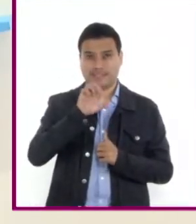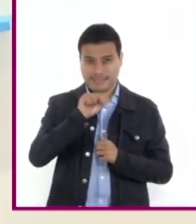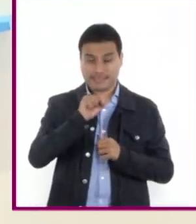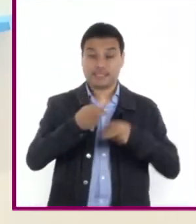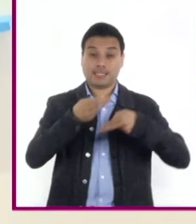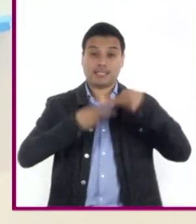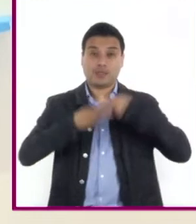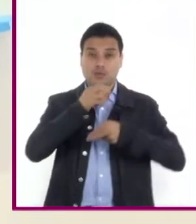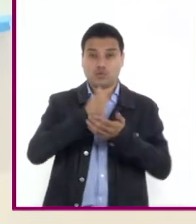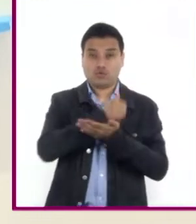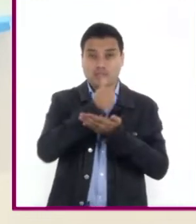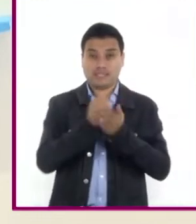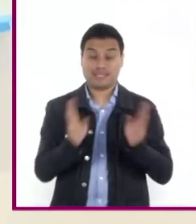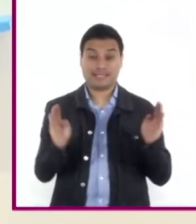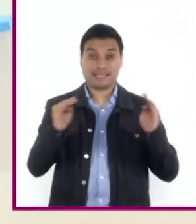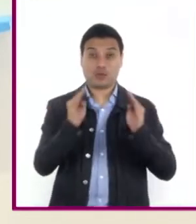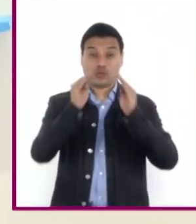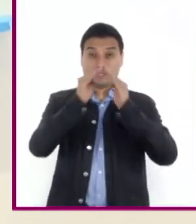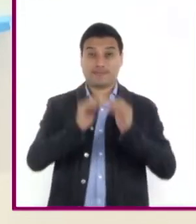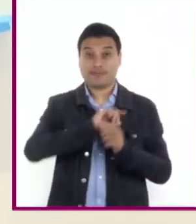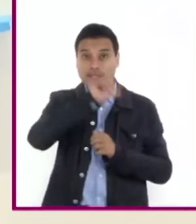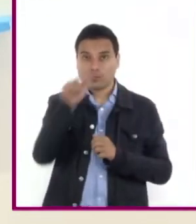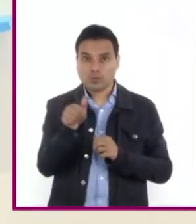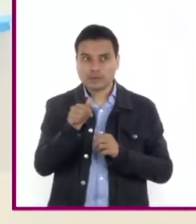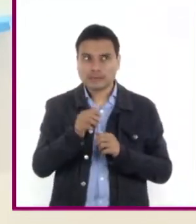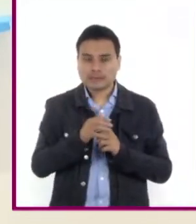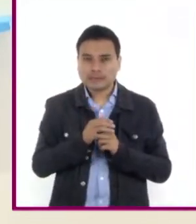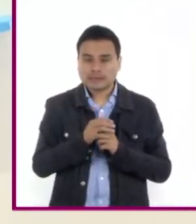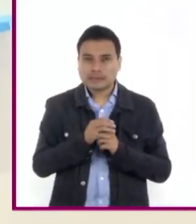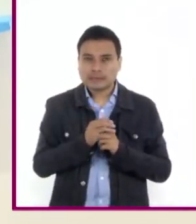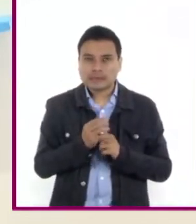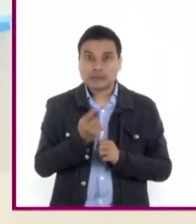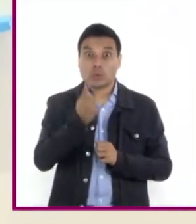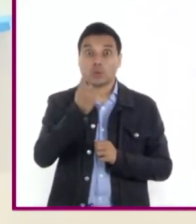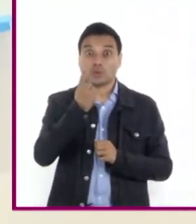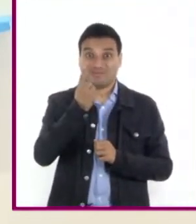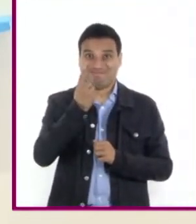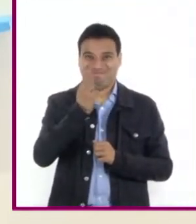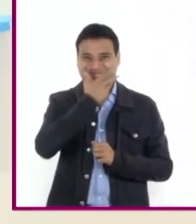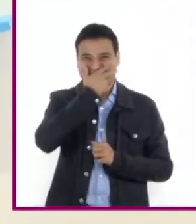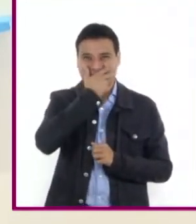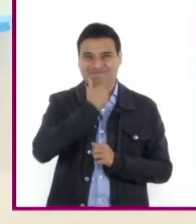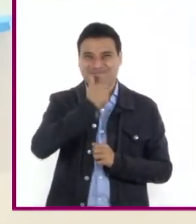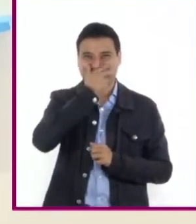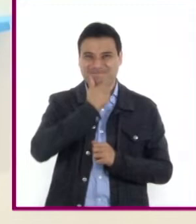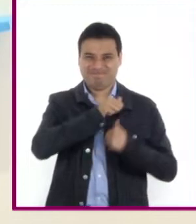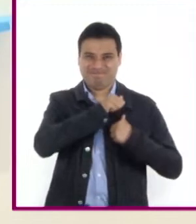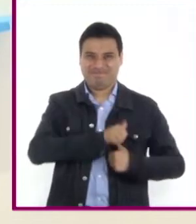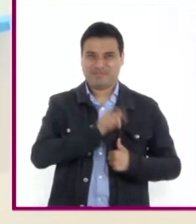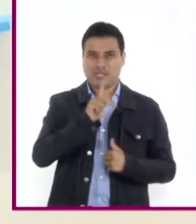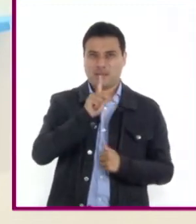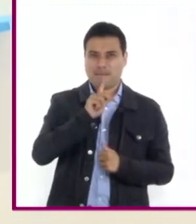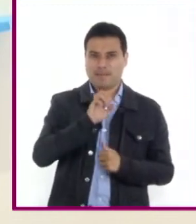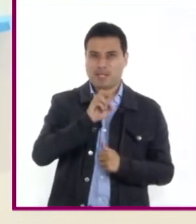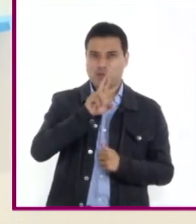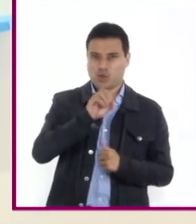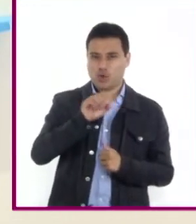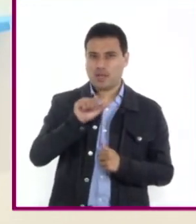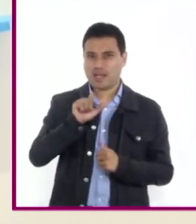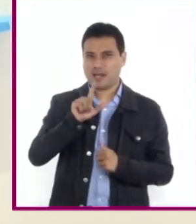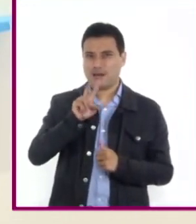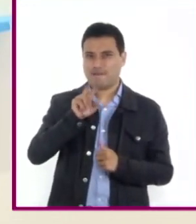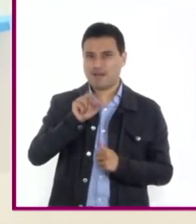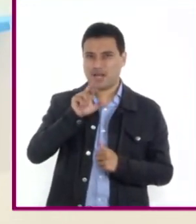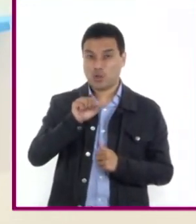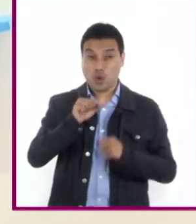a Tenochtitlan, pero se encontró con la noticia de que uno de sus lugartenientes, Pedro de Alvarado, había hecho una